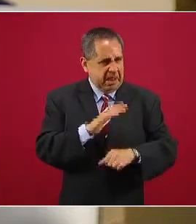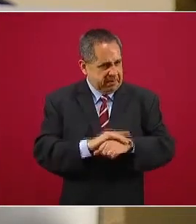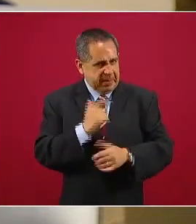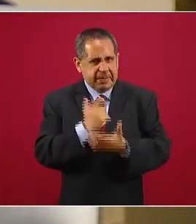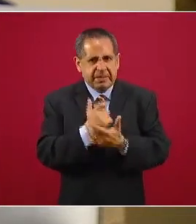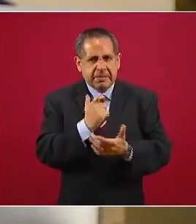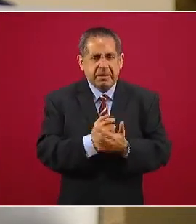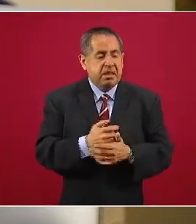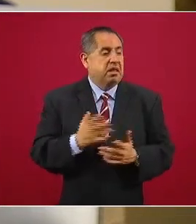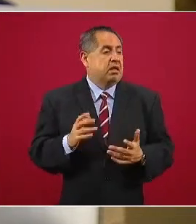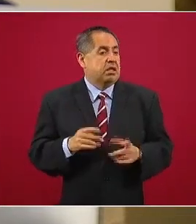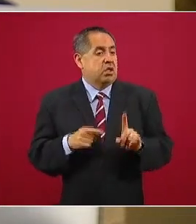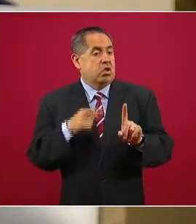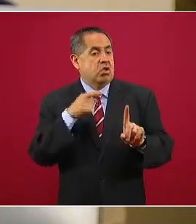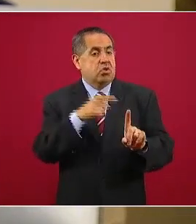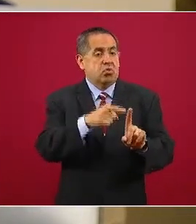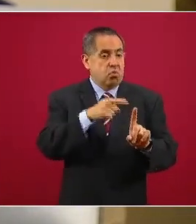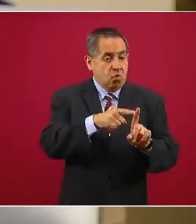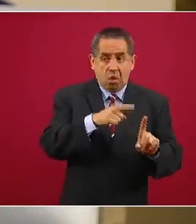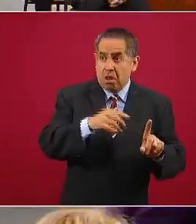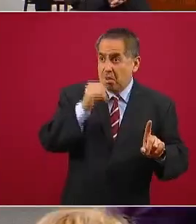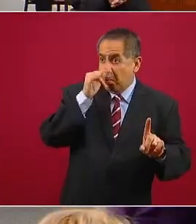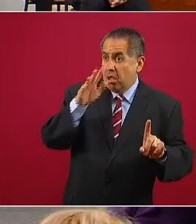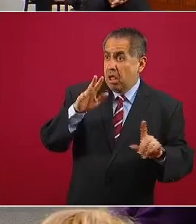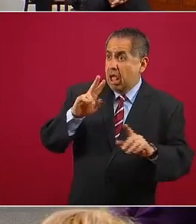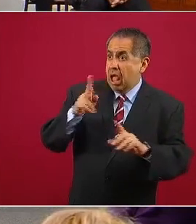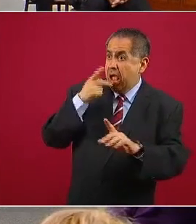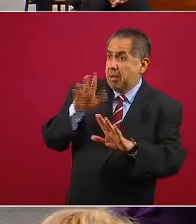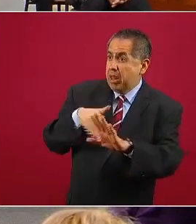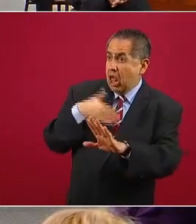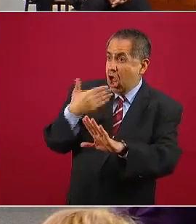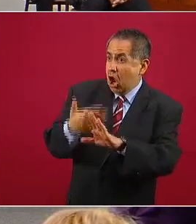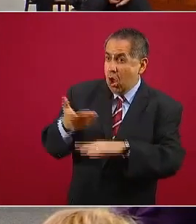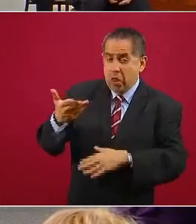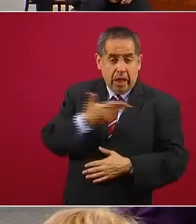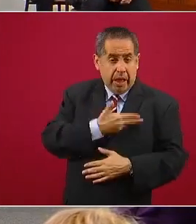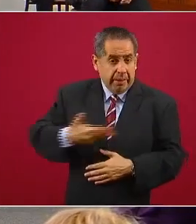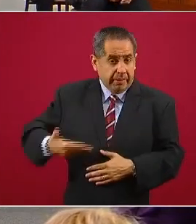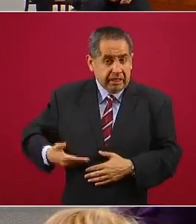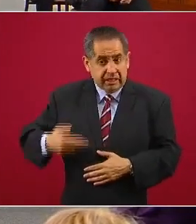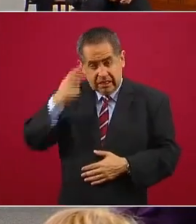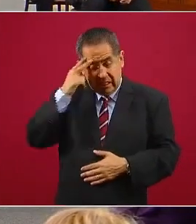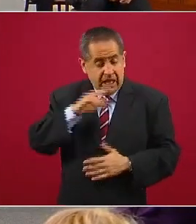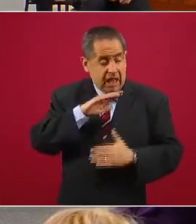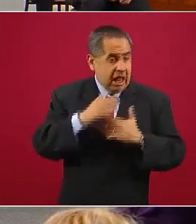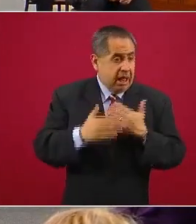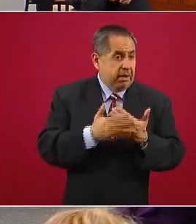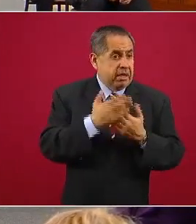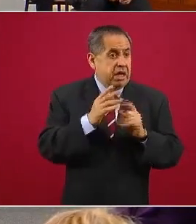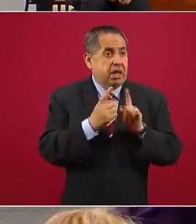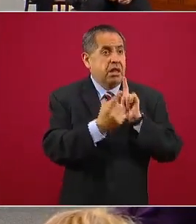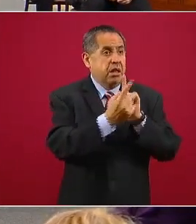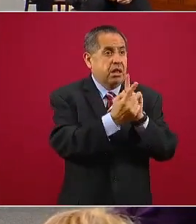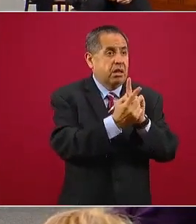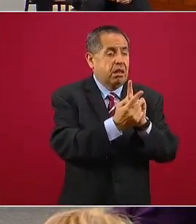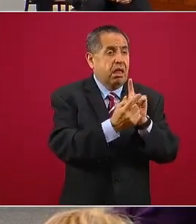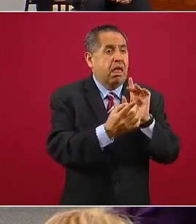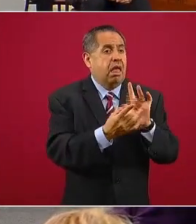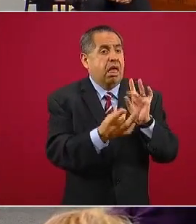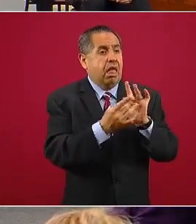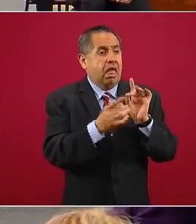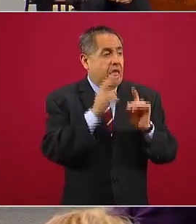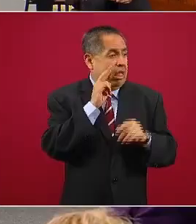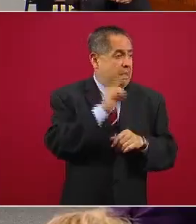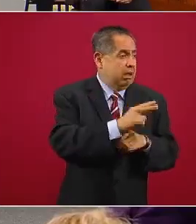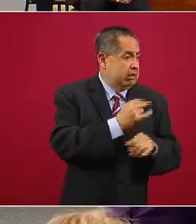si tú te vas a atrever a hablarle al mandatario nacional en una mañanera por unas cosas que viste